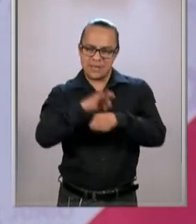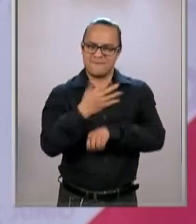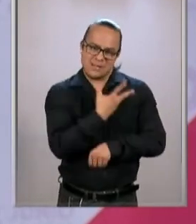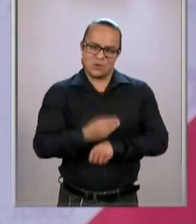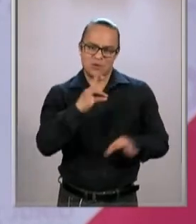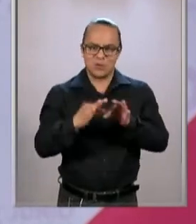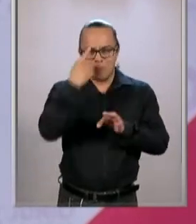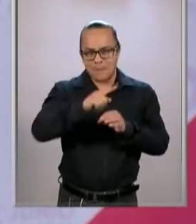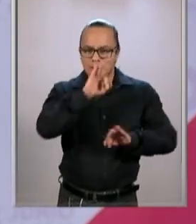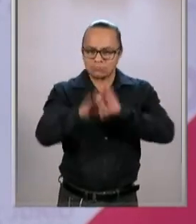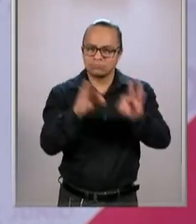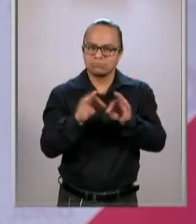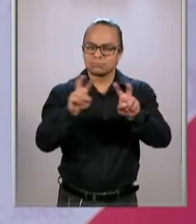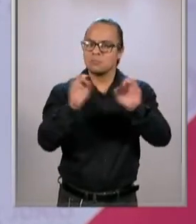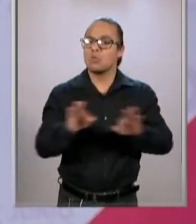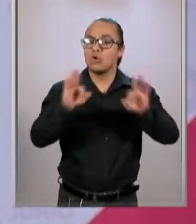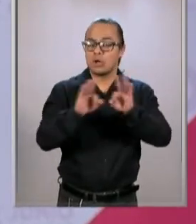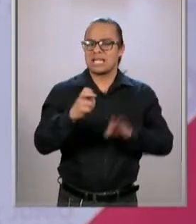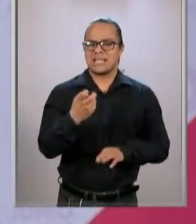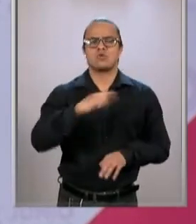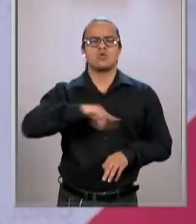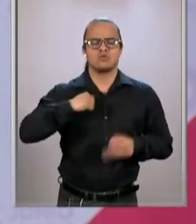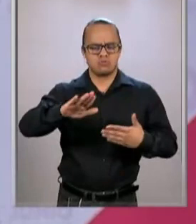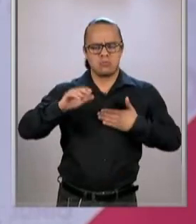tiene que resolver problemas. Tengo la convicción,